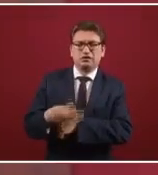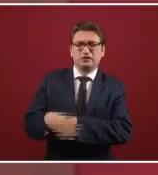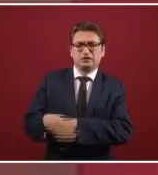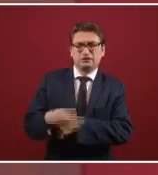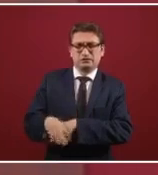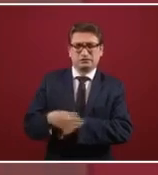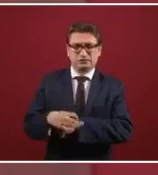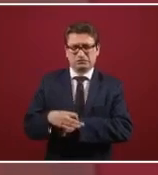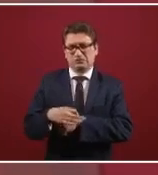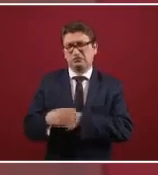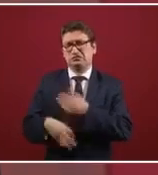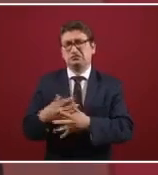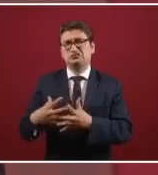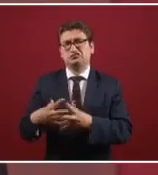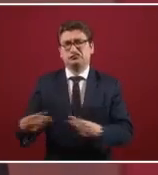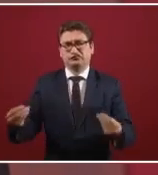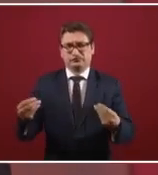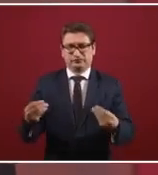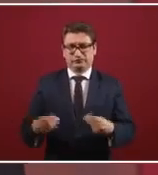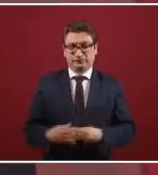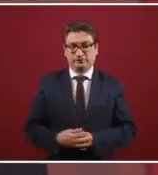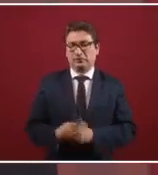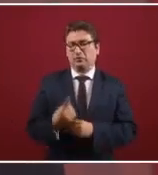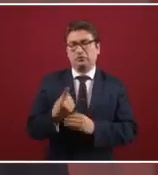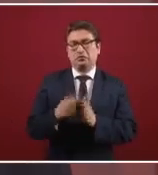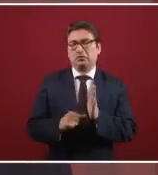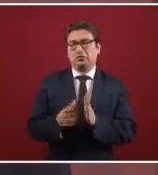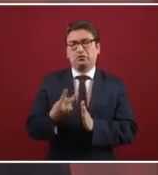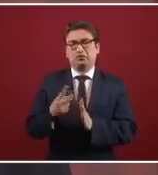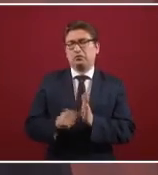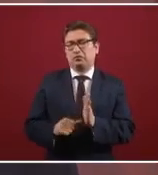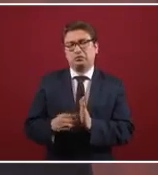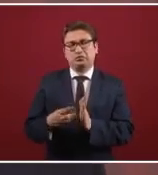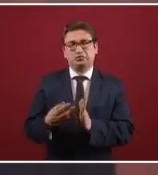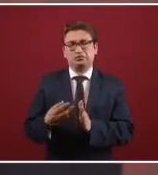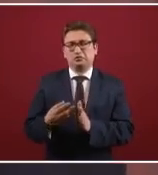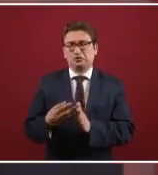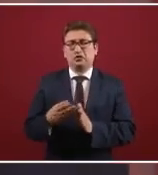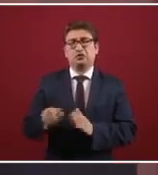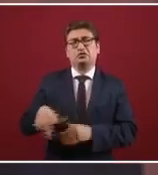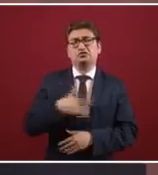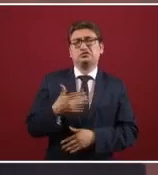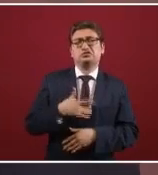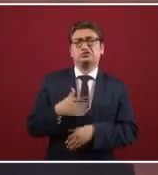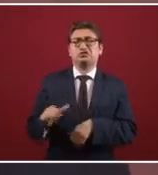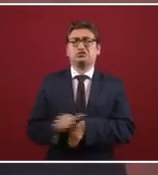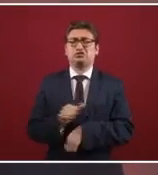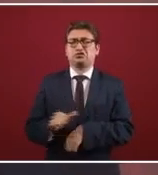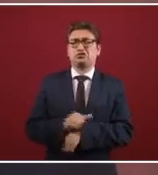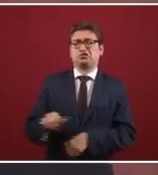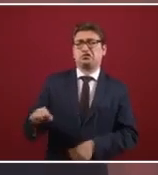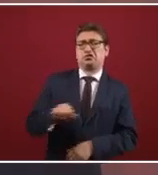transitorio unos meses con la troca